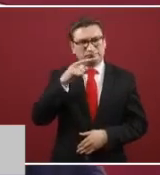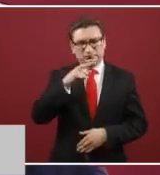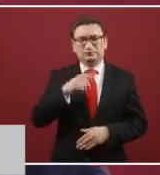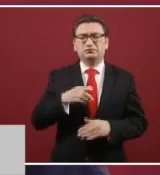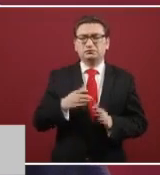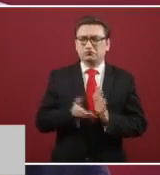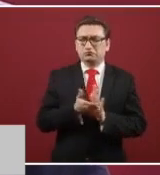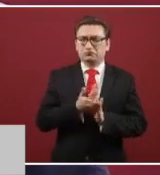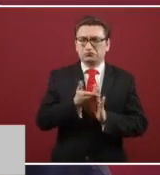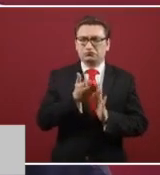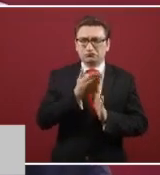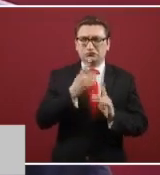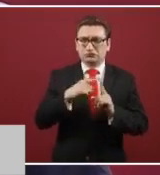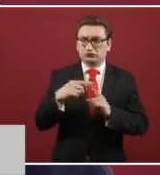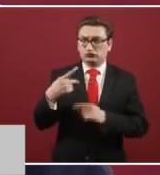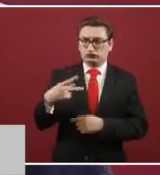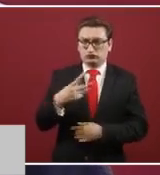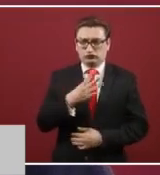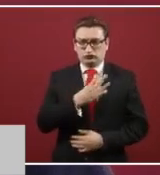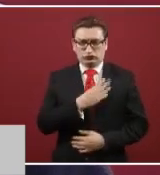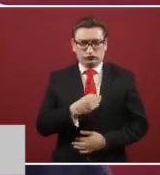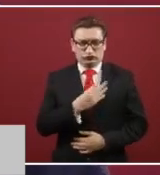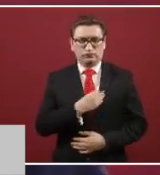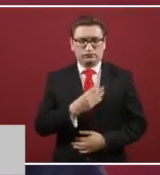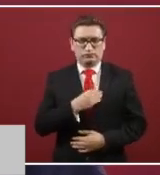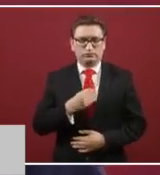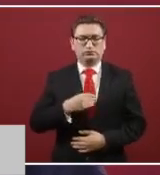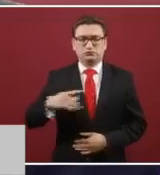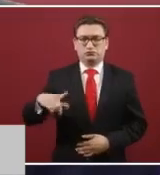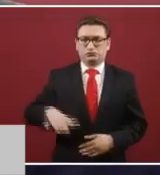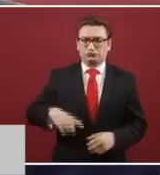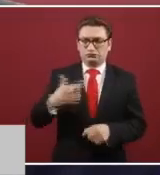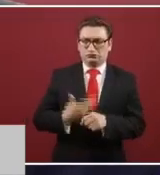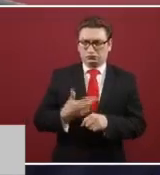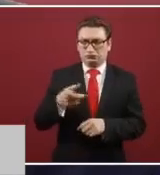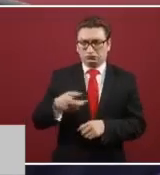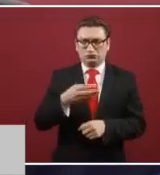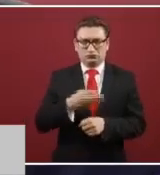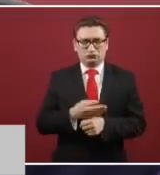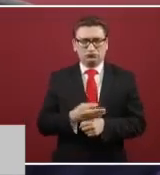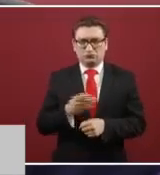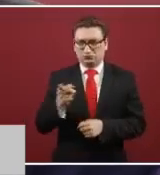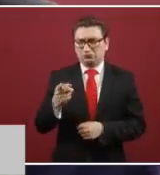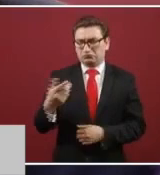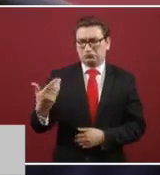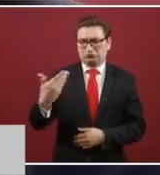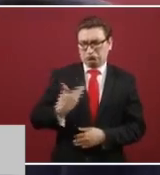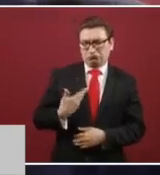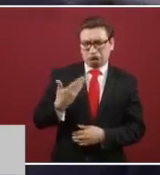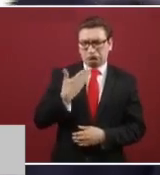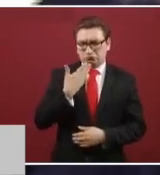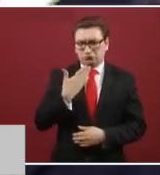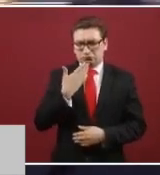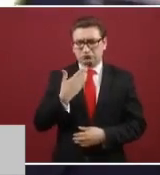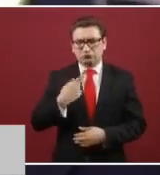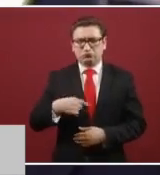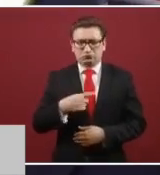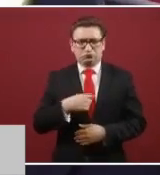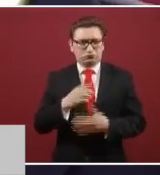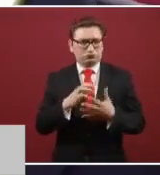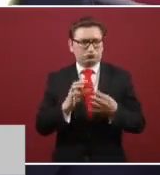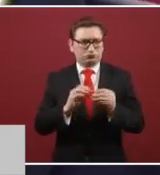Se disminuirá la incidencia delictiva para el 2024 que se expresa en el plan de desarrollo que dio a conocer el día de ayer. Entregará un país